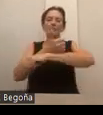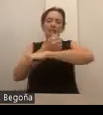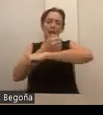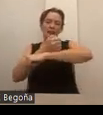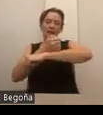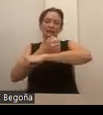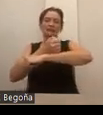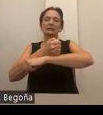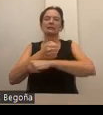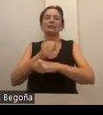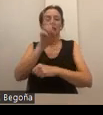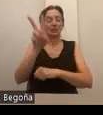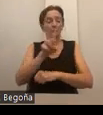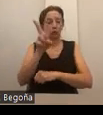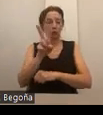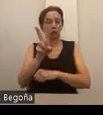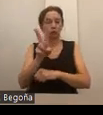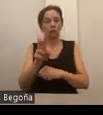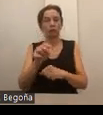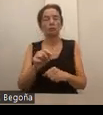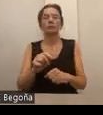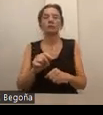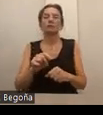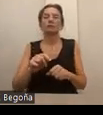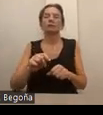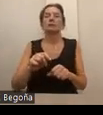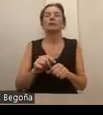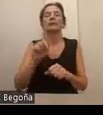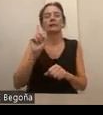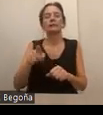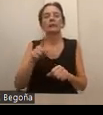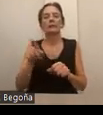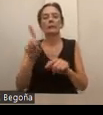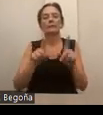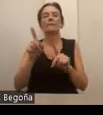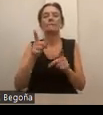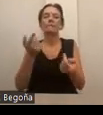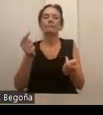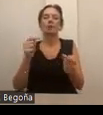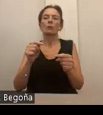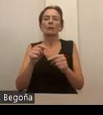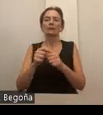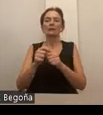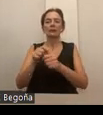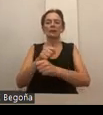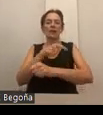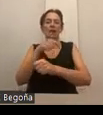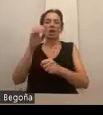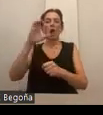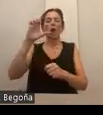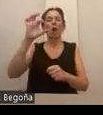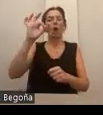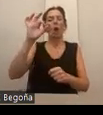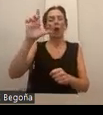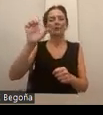generalmente la tipo 2, una alteración en los lípidos, en el colesterol, en los diferentes tipos de colesterol, una alteración también en los triglicéridos,